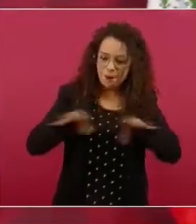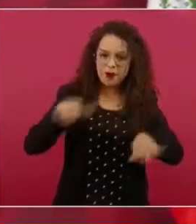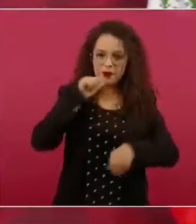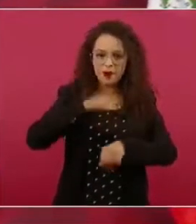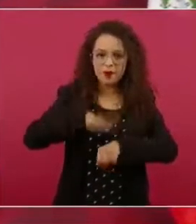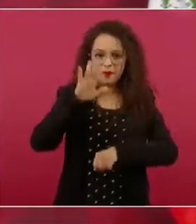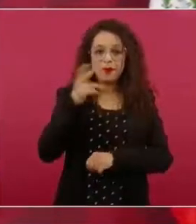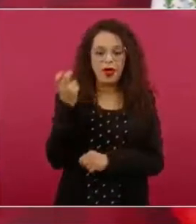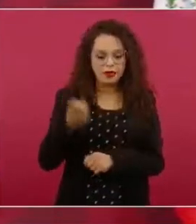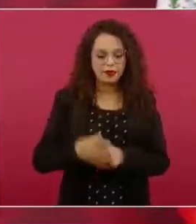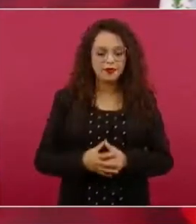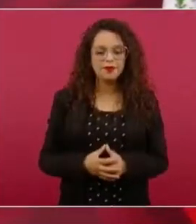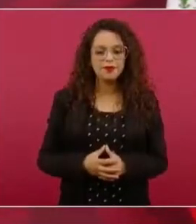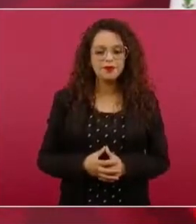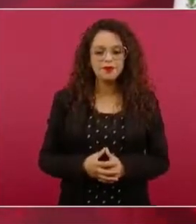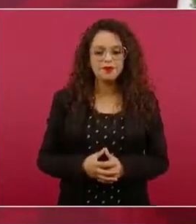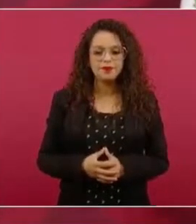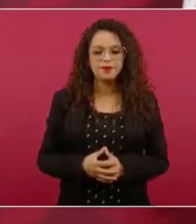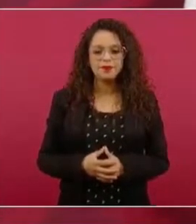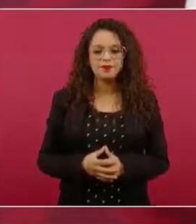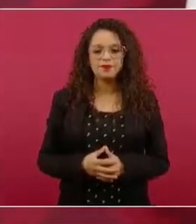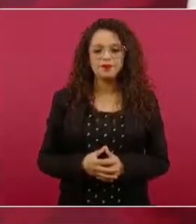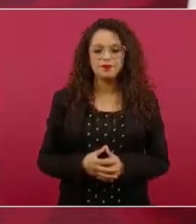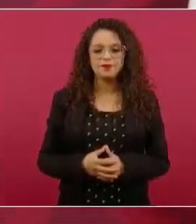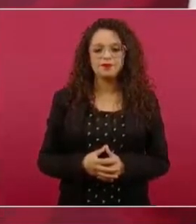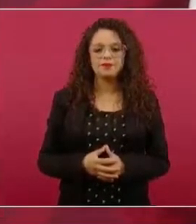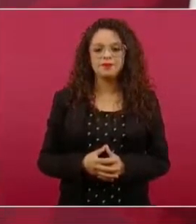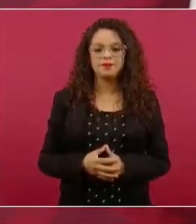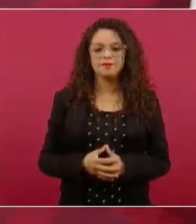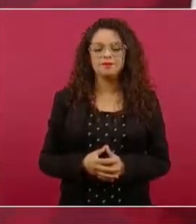Pero bueno, pónganlo sobre la mesa